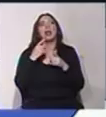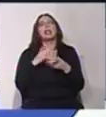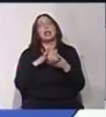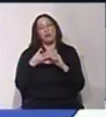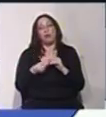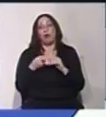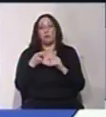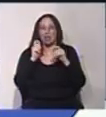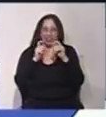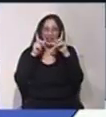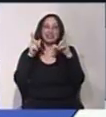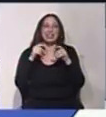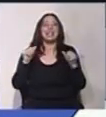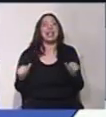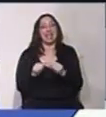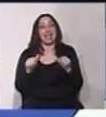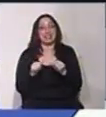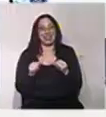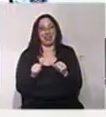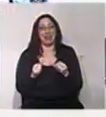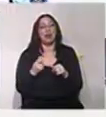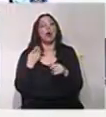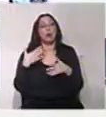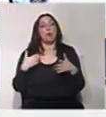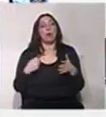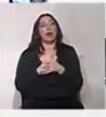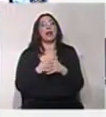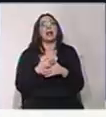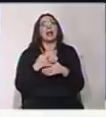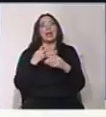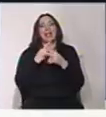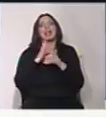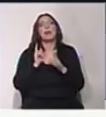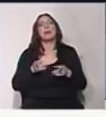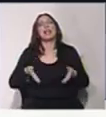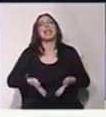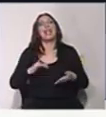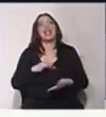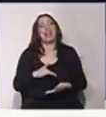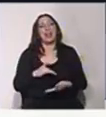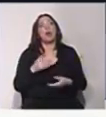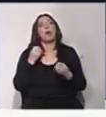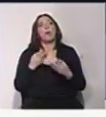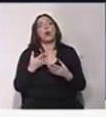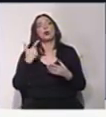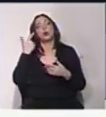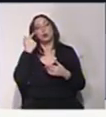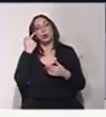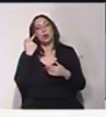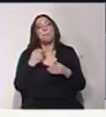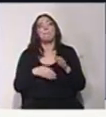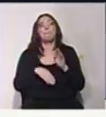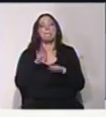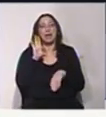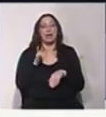atención que uno se las tiene que arreglar, ¿no? Las más extremas. Y que tiene, ¿no?, un sesgo aparte de género, además. Además. Porque como los intentos de suicidio son mucho mayores